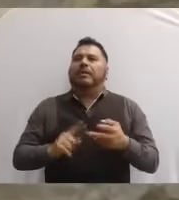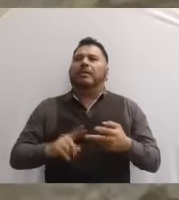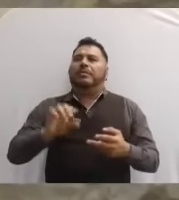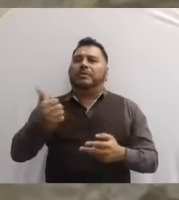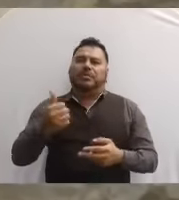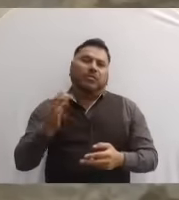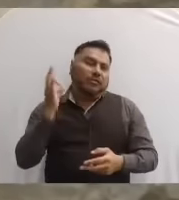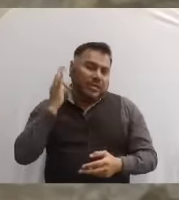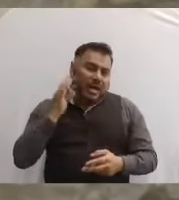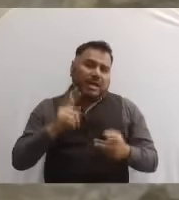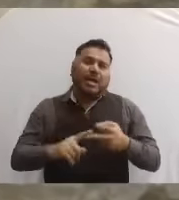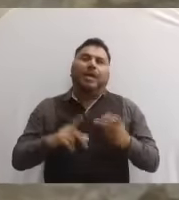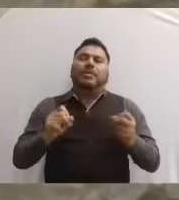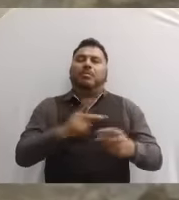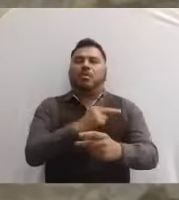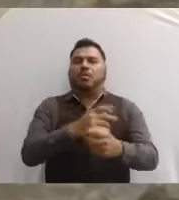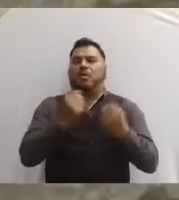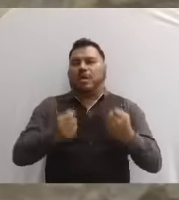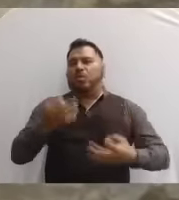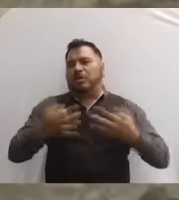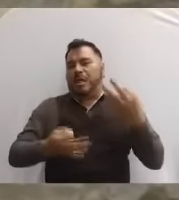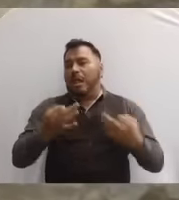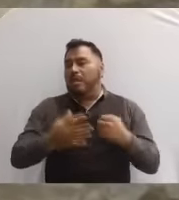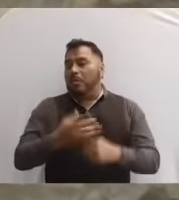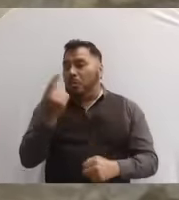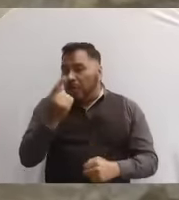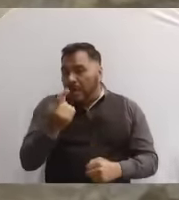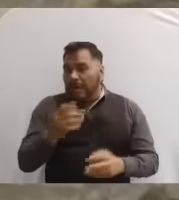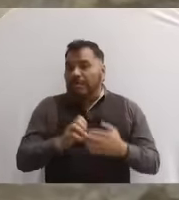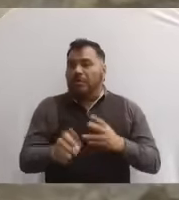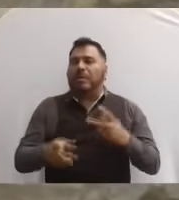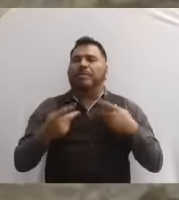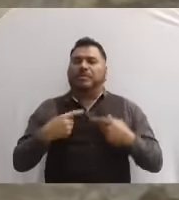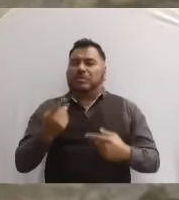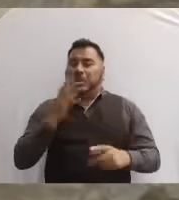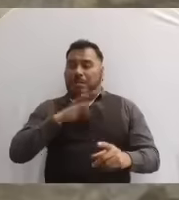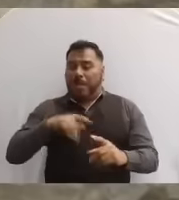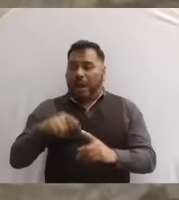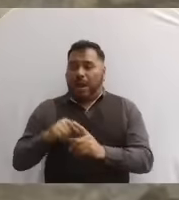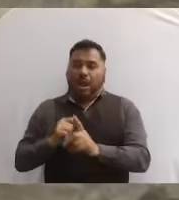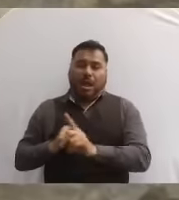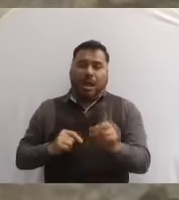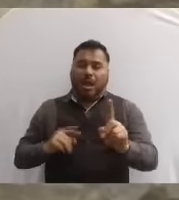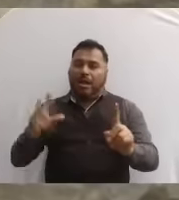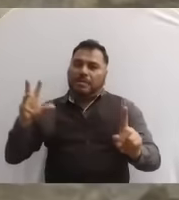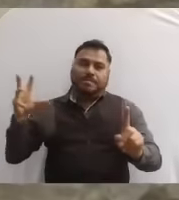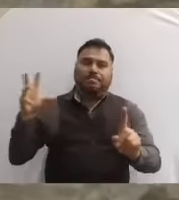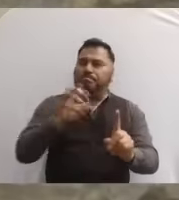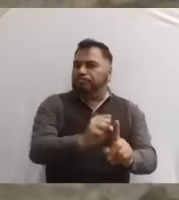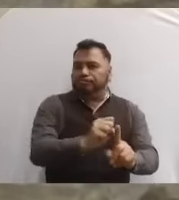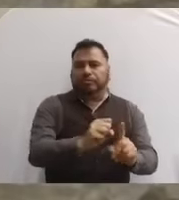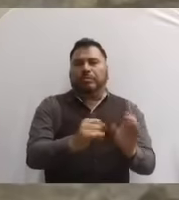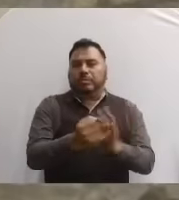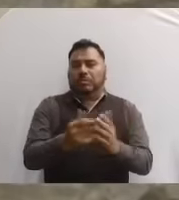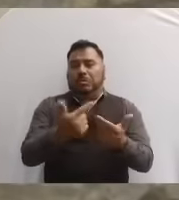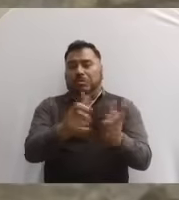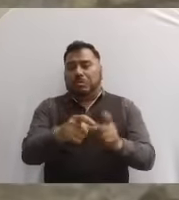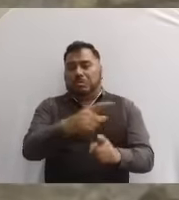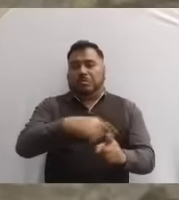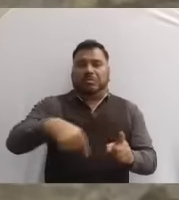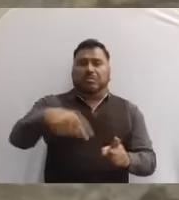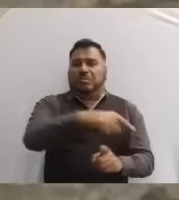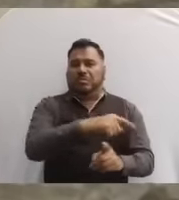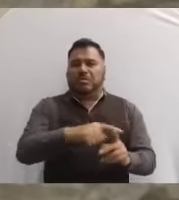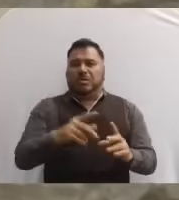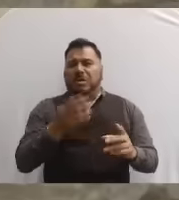Poder Judicial. Porque la detención de un delincuente, de una banda delincuencial,